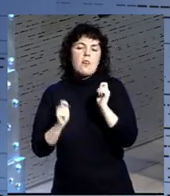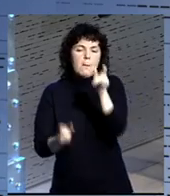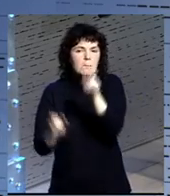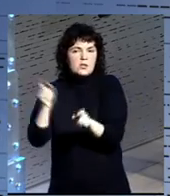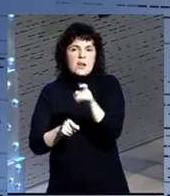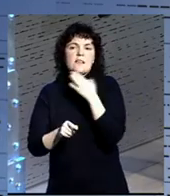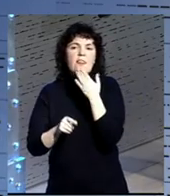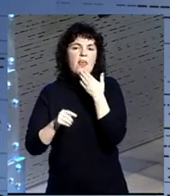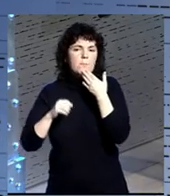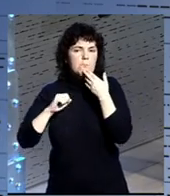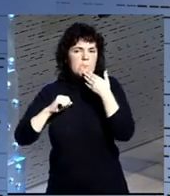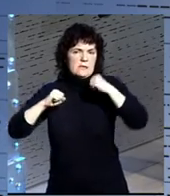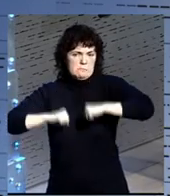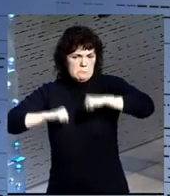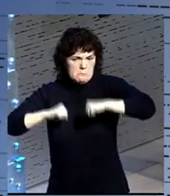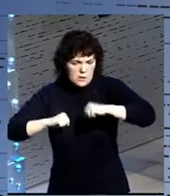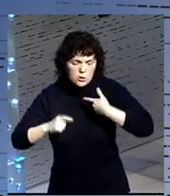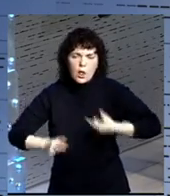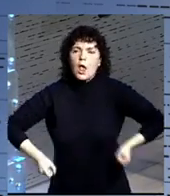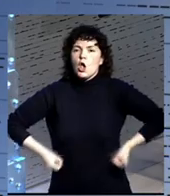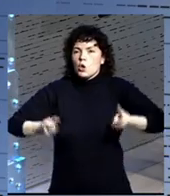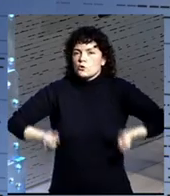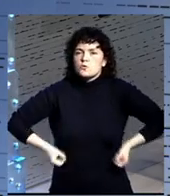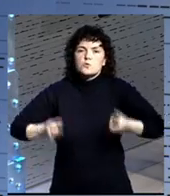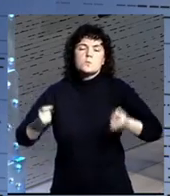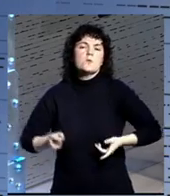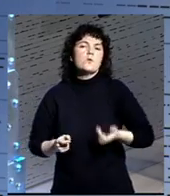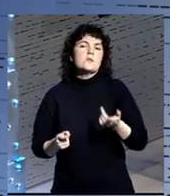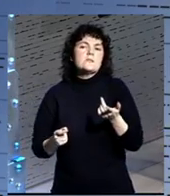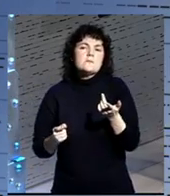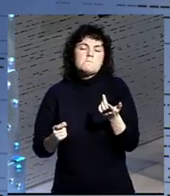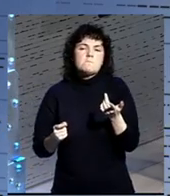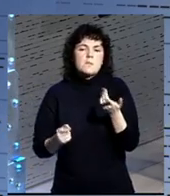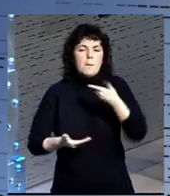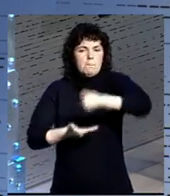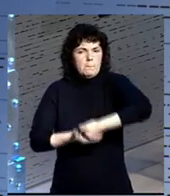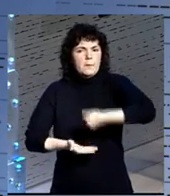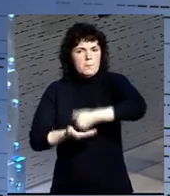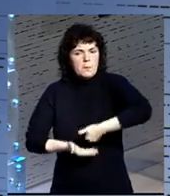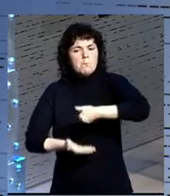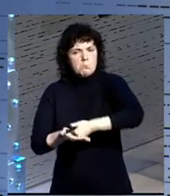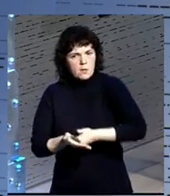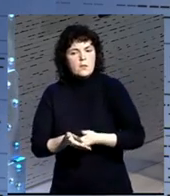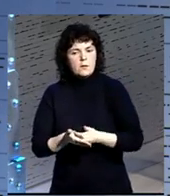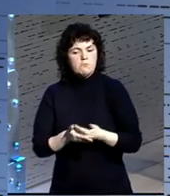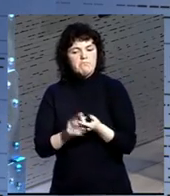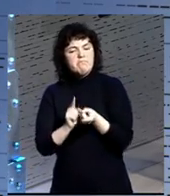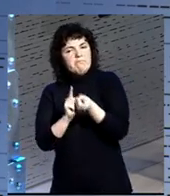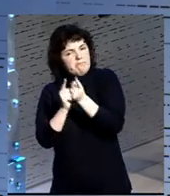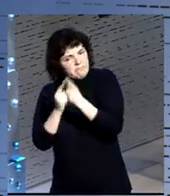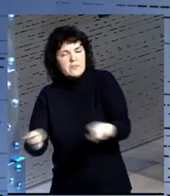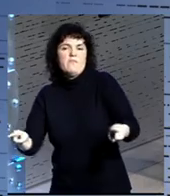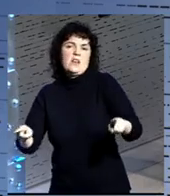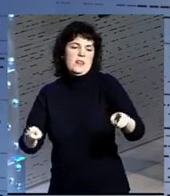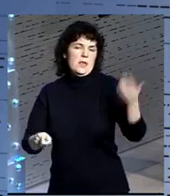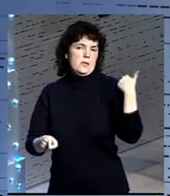envejecimiento, hacia consumidores con unas demandas significativamente distintas